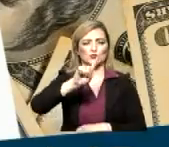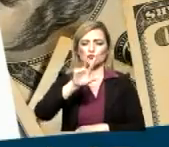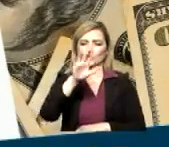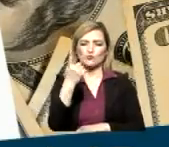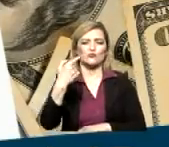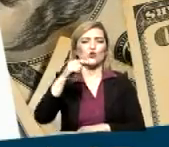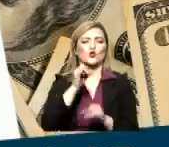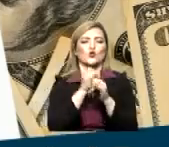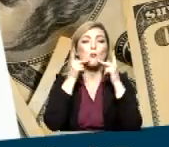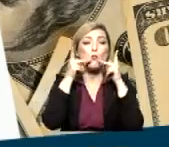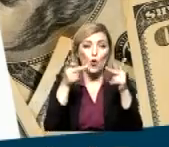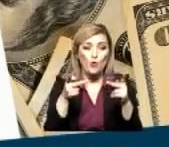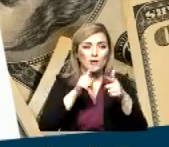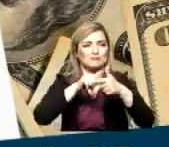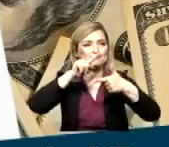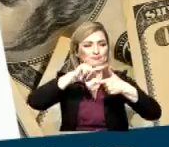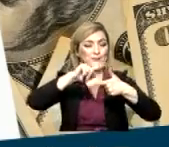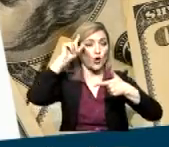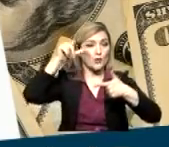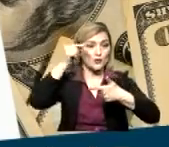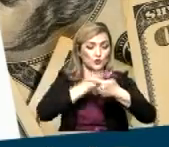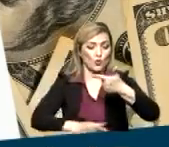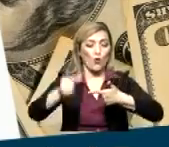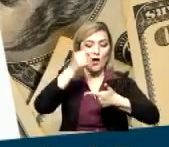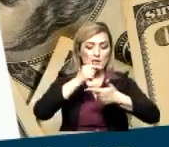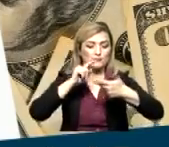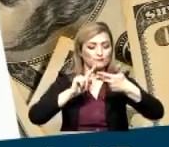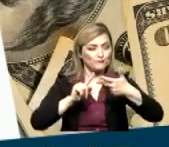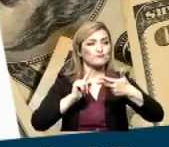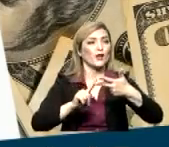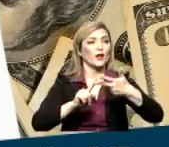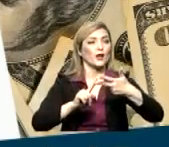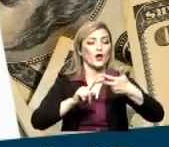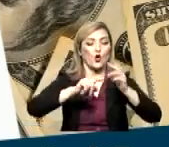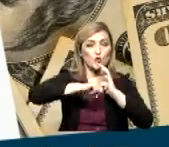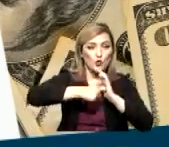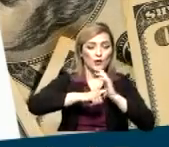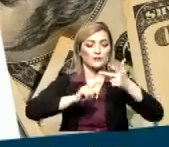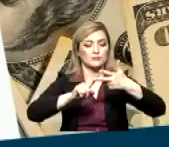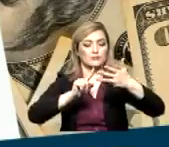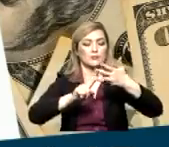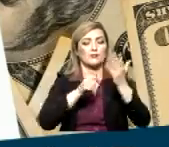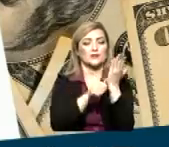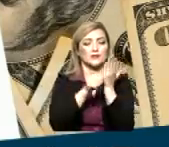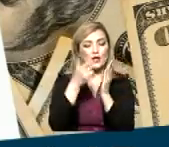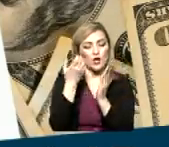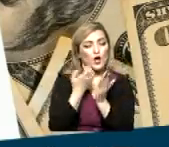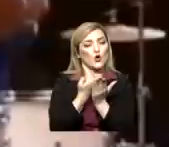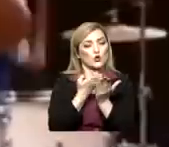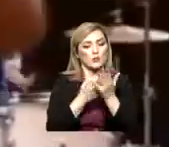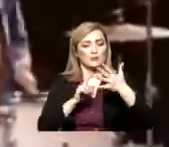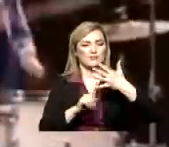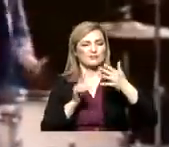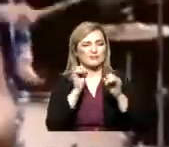$3,500,000 en instituciones públicas. Entre ellas, además de la Gobernación del Guayas de Panchana, la Contraloría, el Ministerio de Economía e